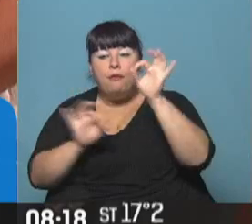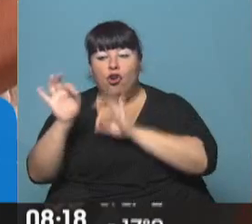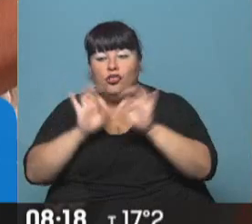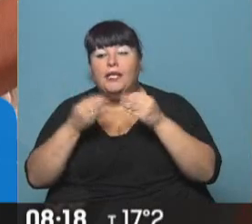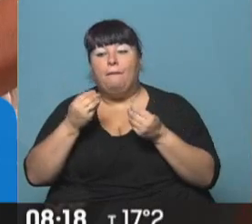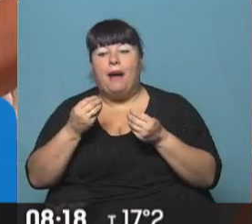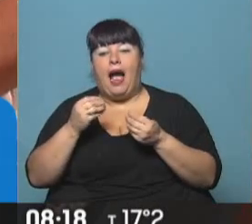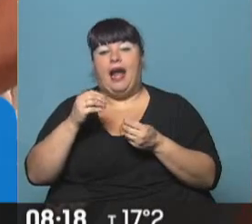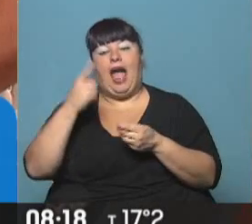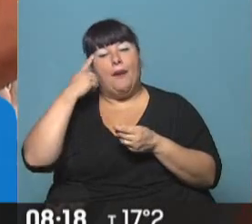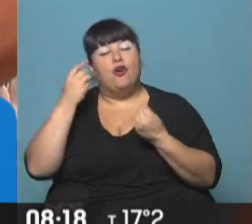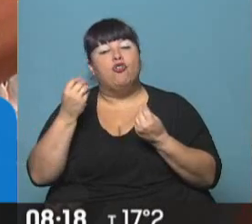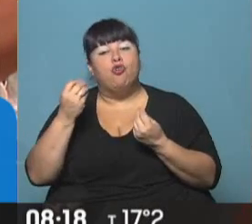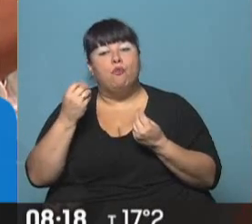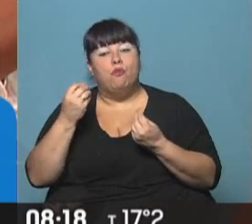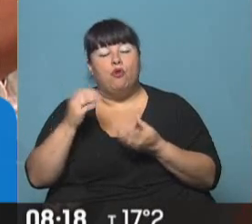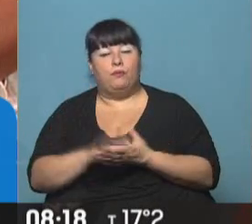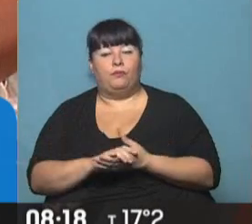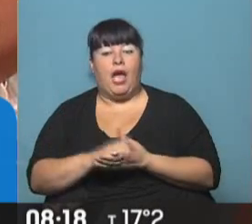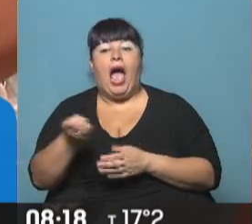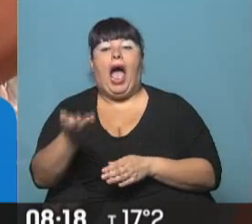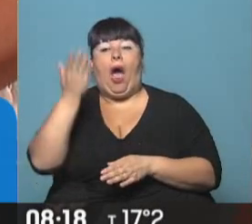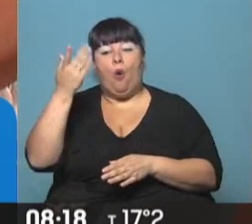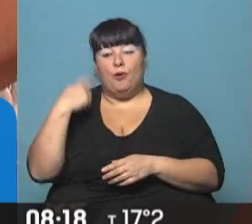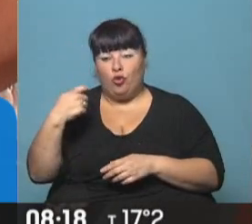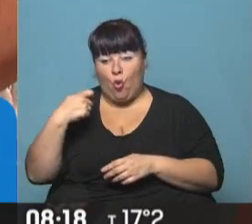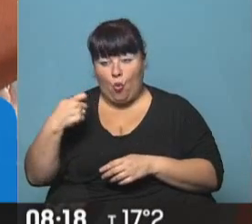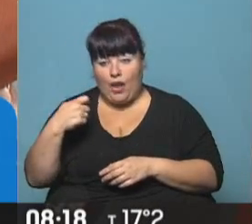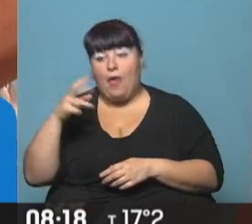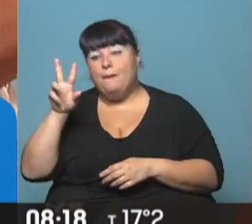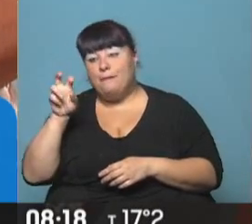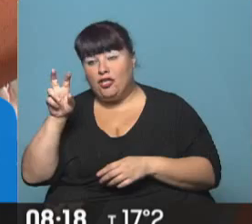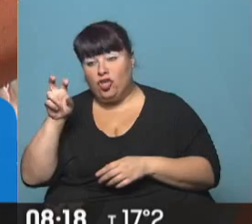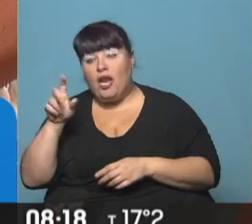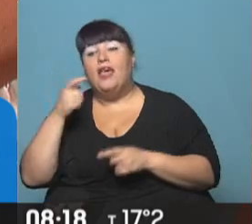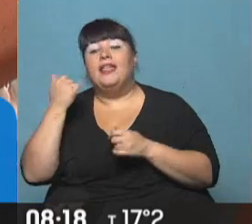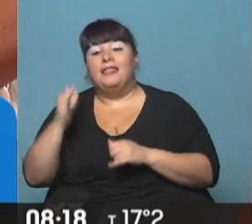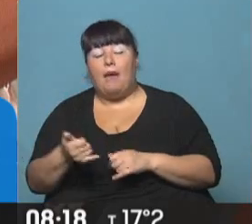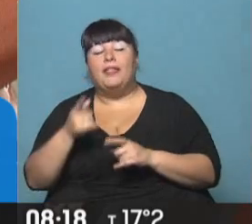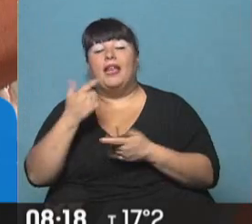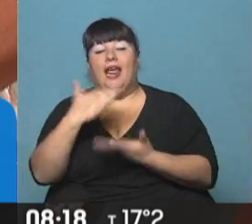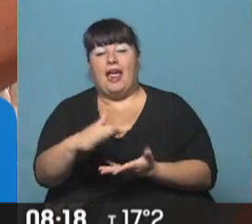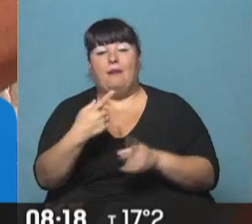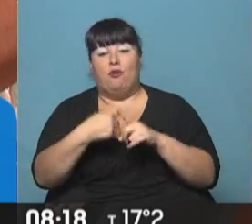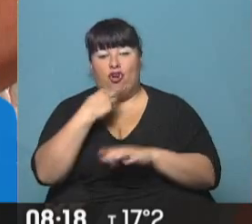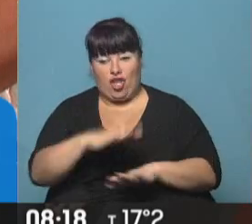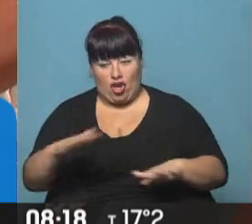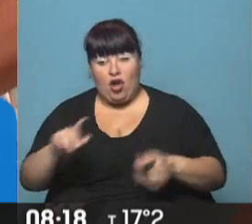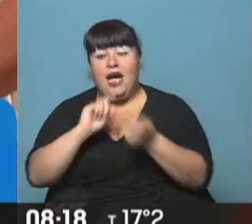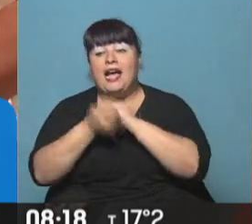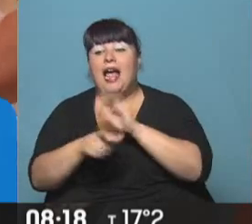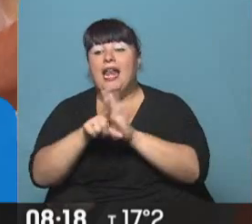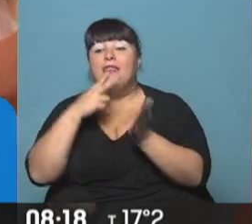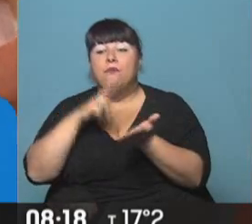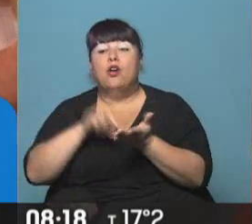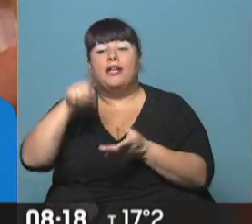hace para tomar lo que es el aumento a los jubilados, a los pensionados y a los beneficiarios de la UH. La reforma tributaria tiene su